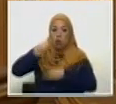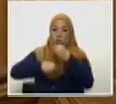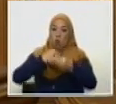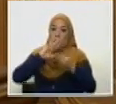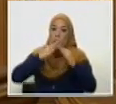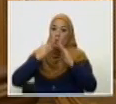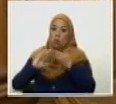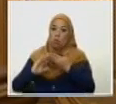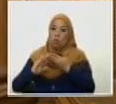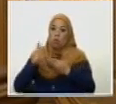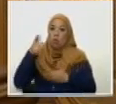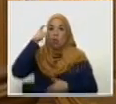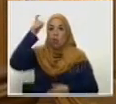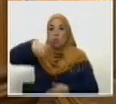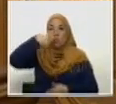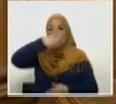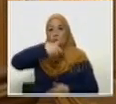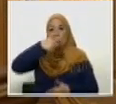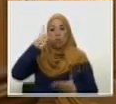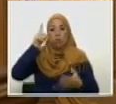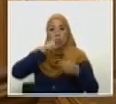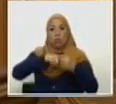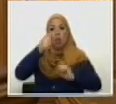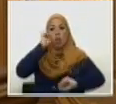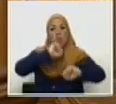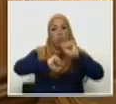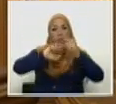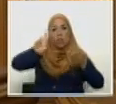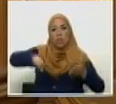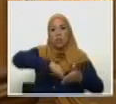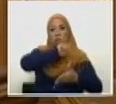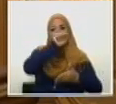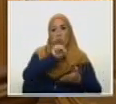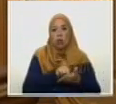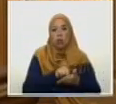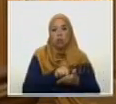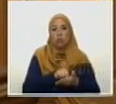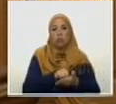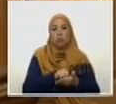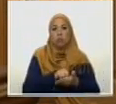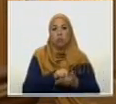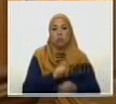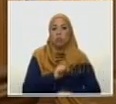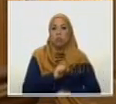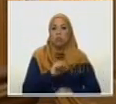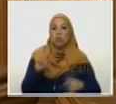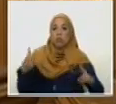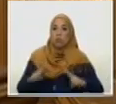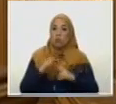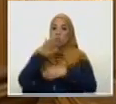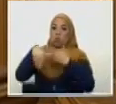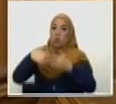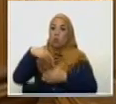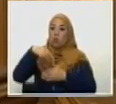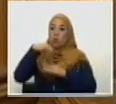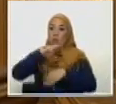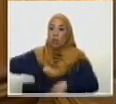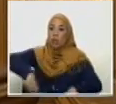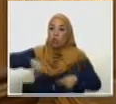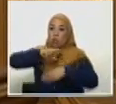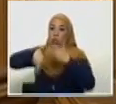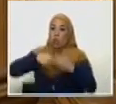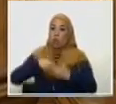comunidad, está el pueblo organizado para la defensa nacional. Se encuentra todo el territorio